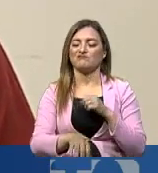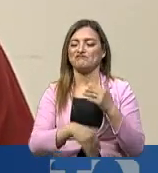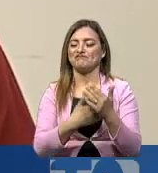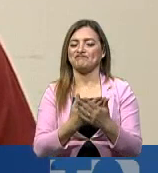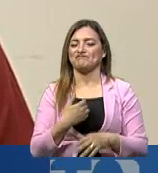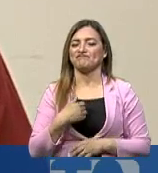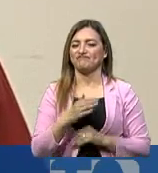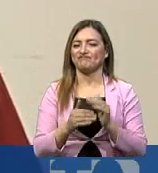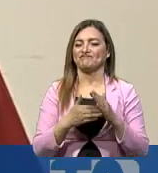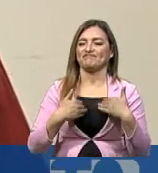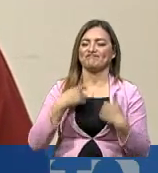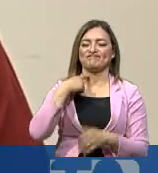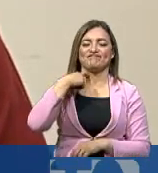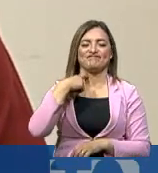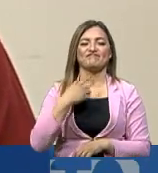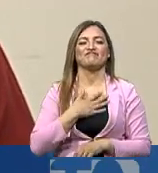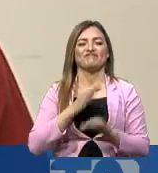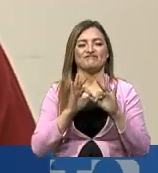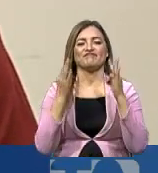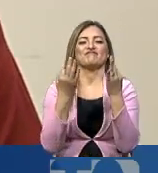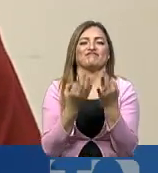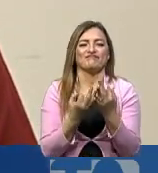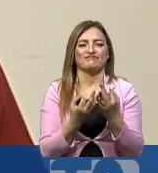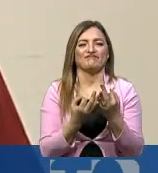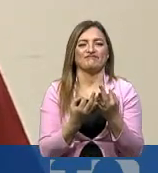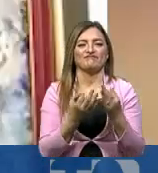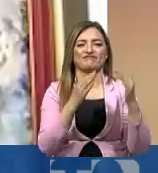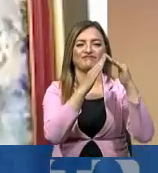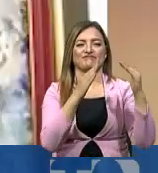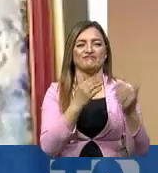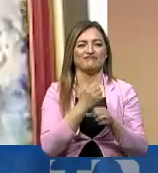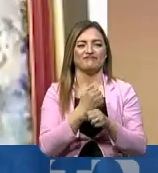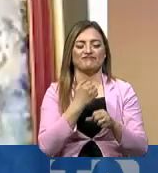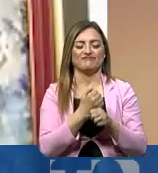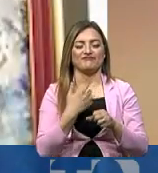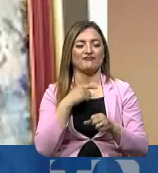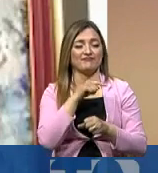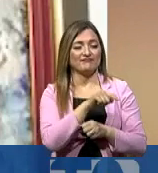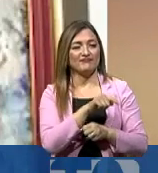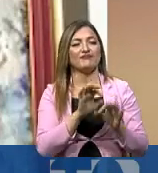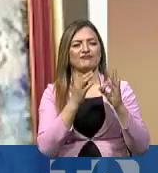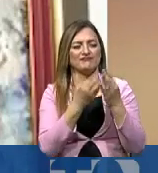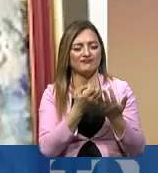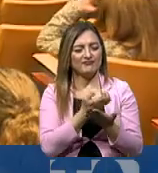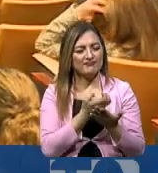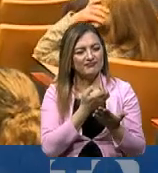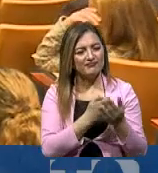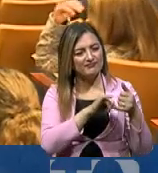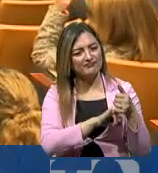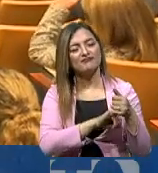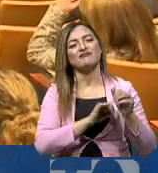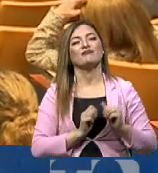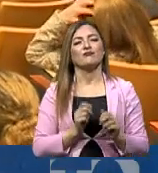sólo a mí sino a toda la familia que tenemos que nos esperan en la casa de dylan a líderes me informo que varios concejales no